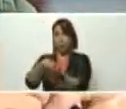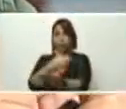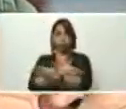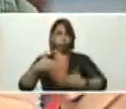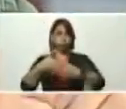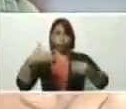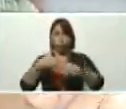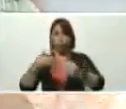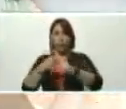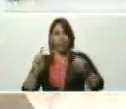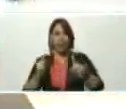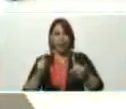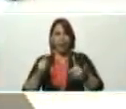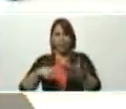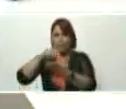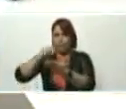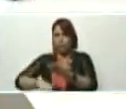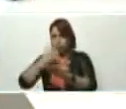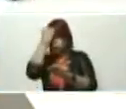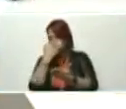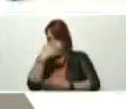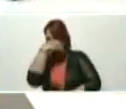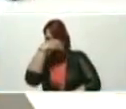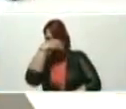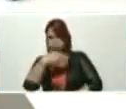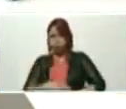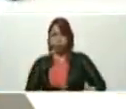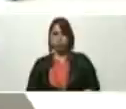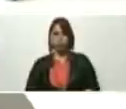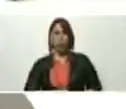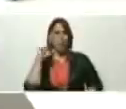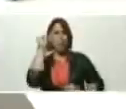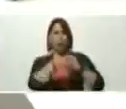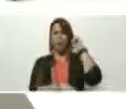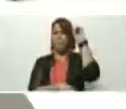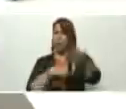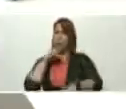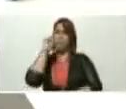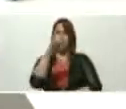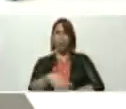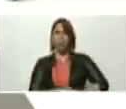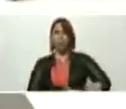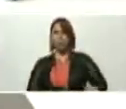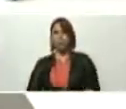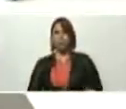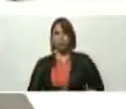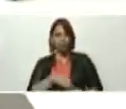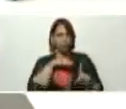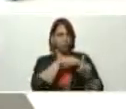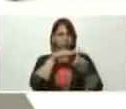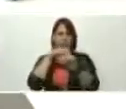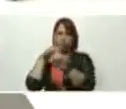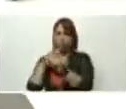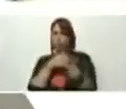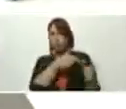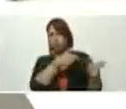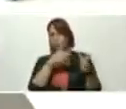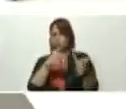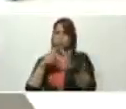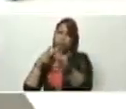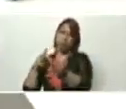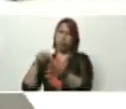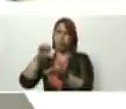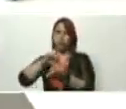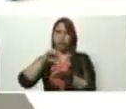dólares para contratar delincuentes que lancen granadas, bombas y ataquen con balas a